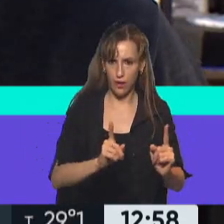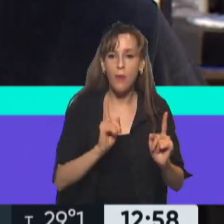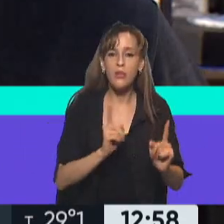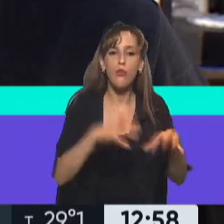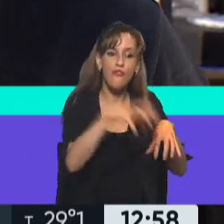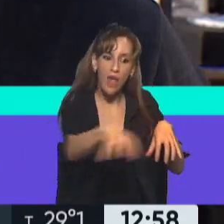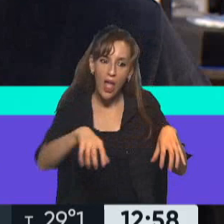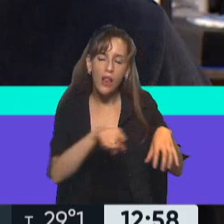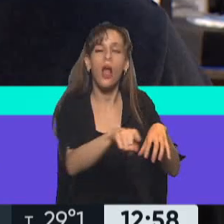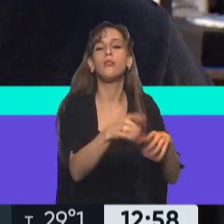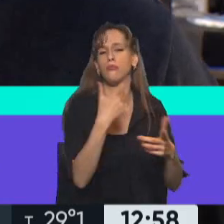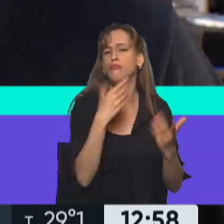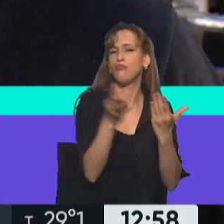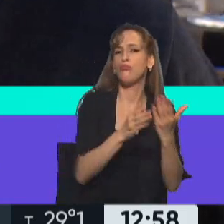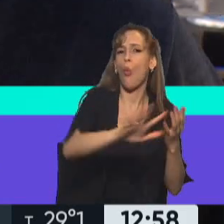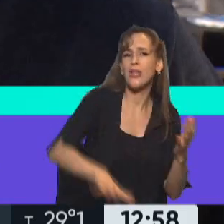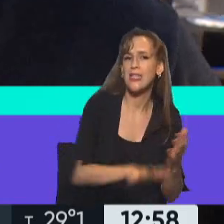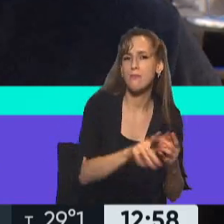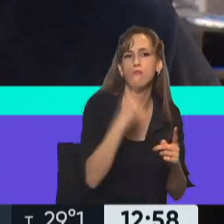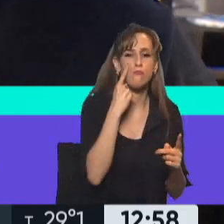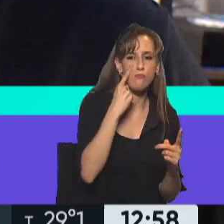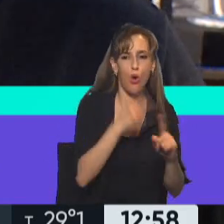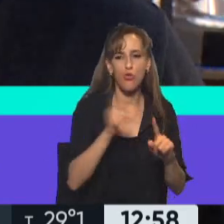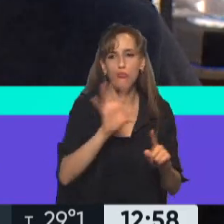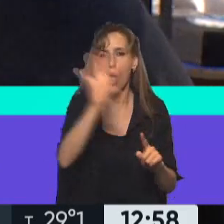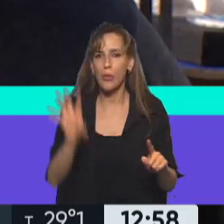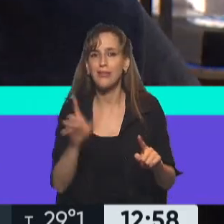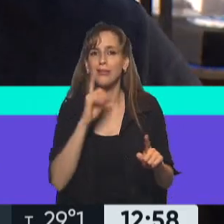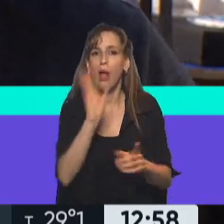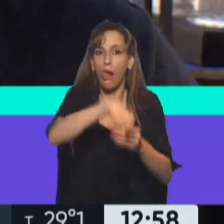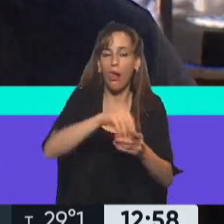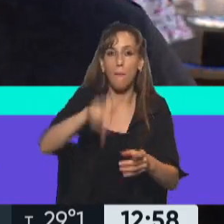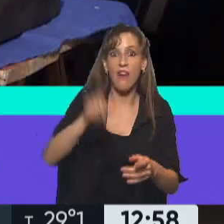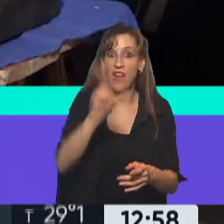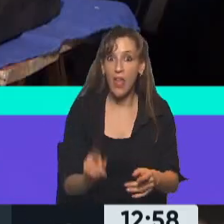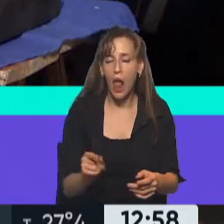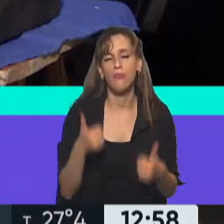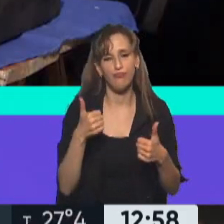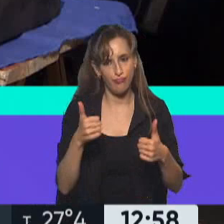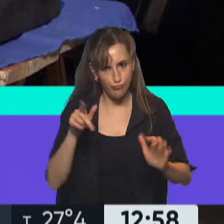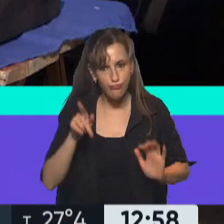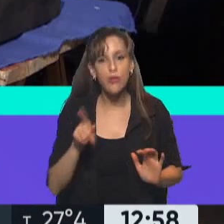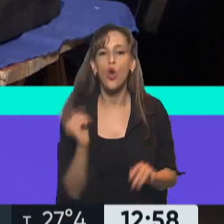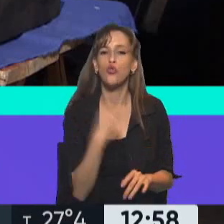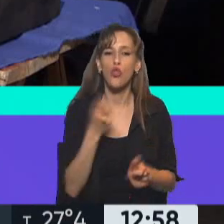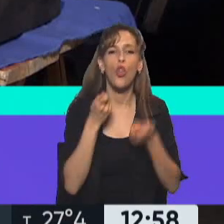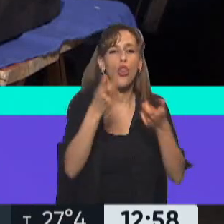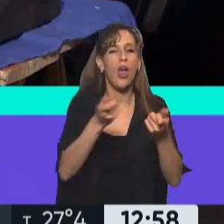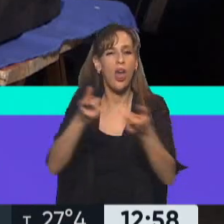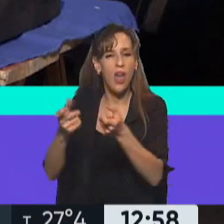aquellos municipios y provincias que adhieran al Plan Federal, los fortalecemos no solamente con los gazebos, con cámaras, con